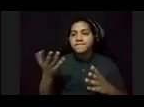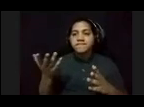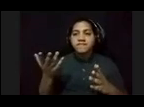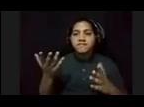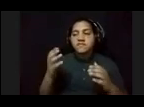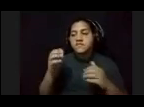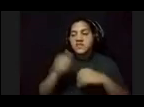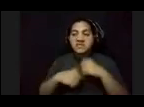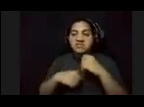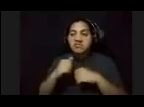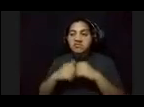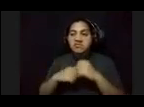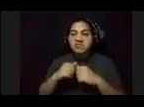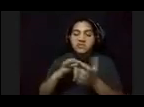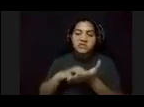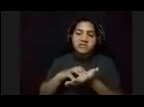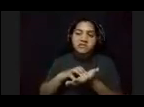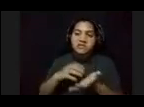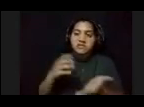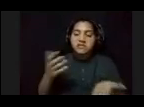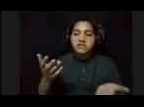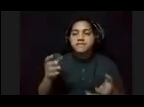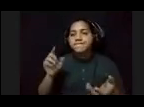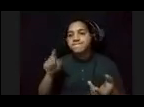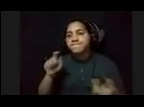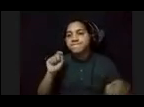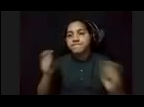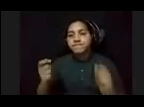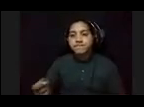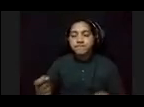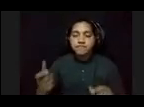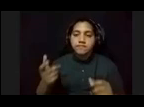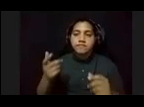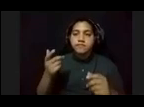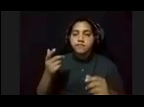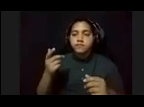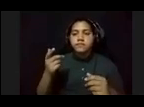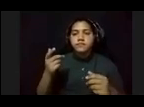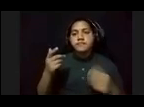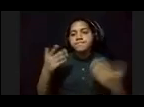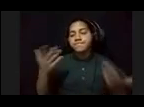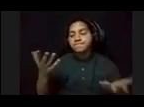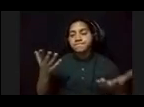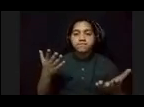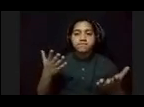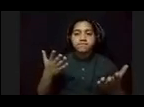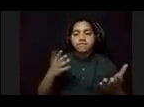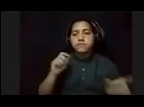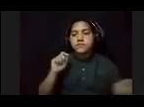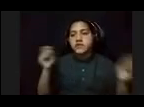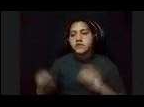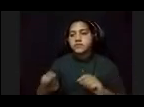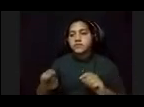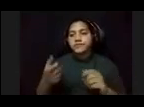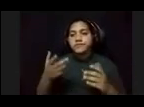fue necesario realizar una serie de reformas. A pesar de las reformas, pues este hospital pues